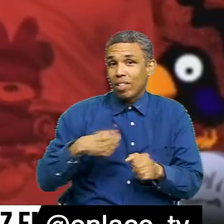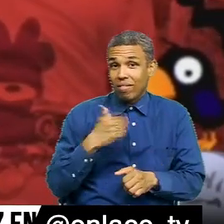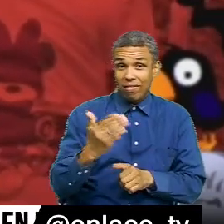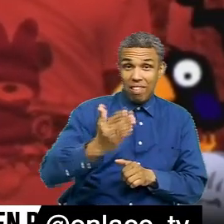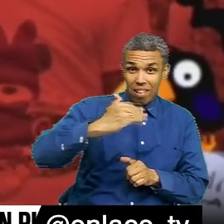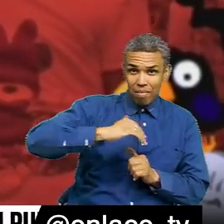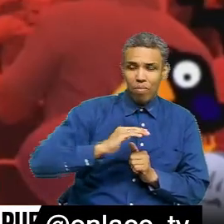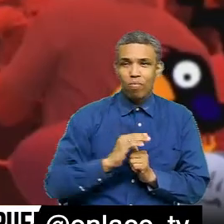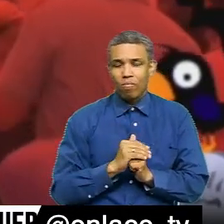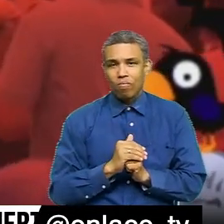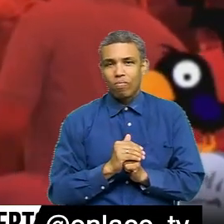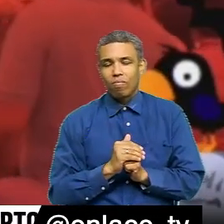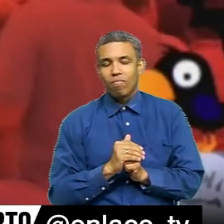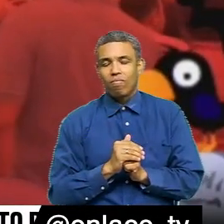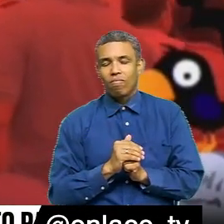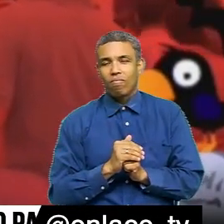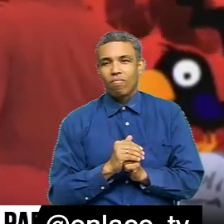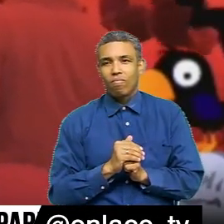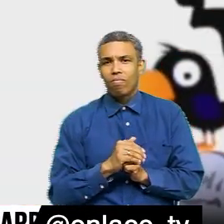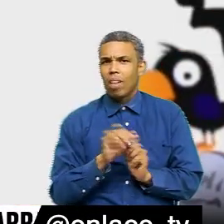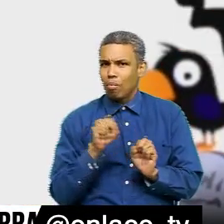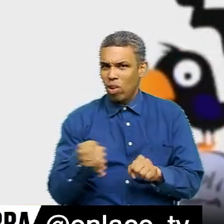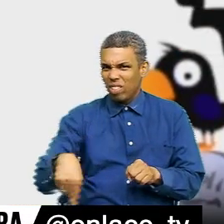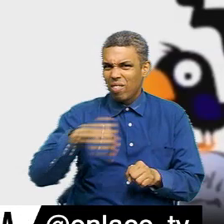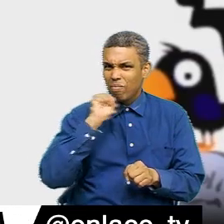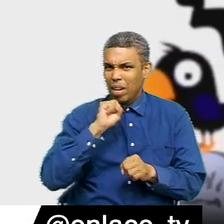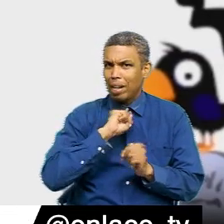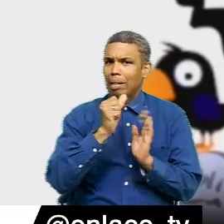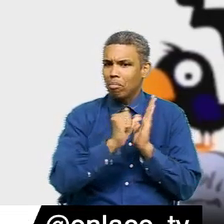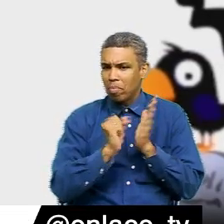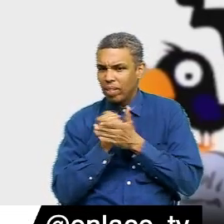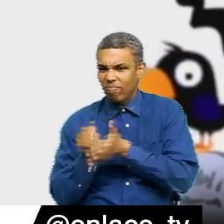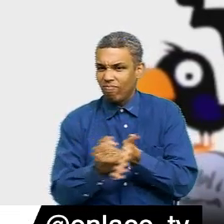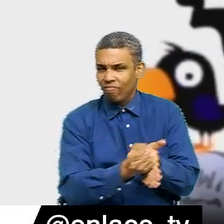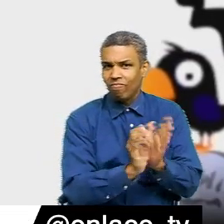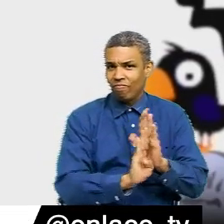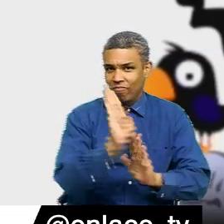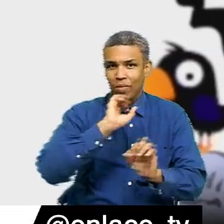niña es feliz en Barranca Bermeja, sí es posible.